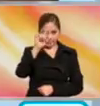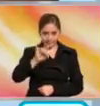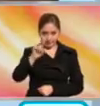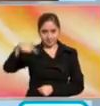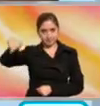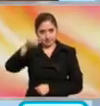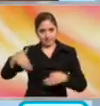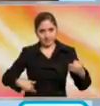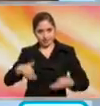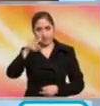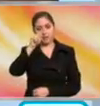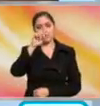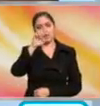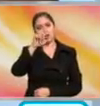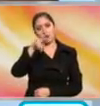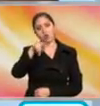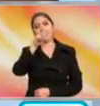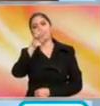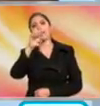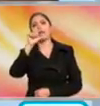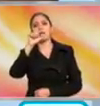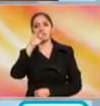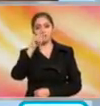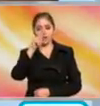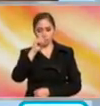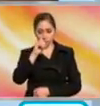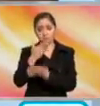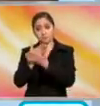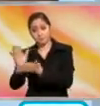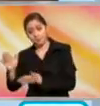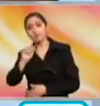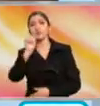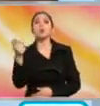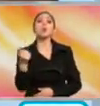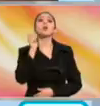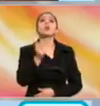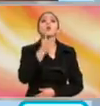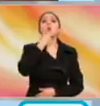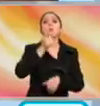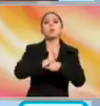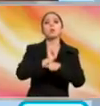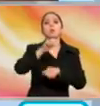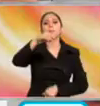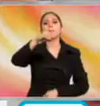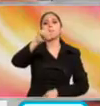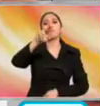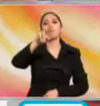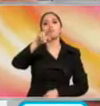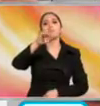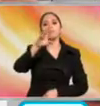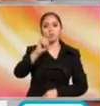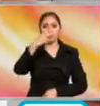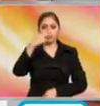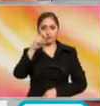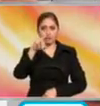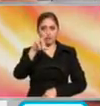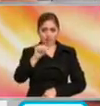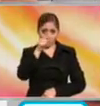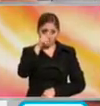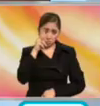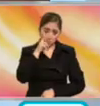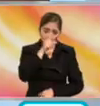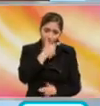con estos íconos de la comedia, tenemos a Mauricio Herrera. ¿Quién no ha visto a Mauricio Herrera hacer reír con